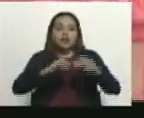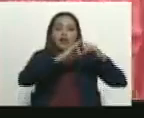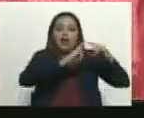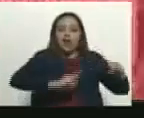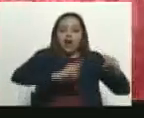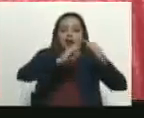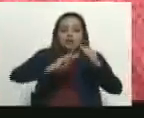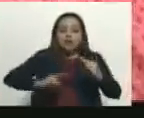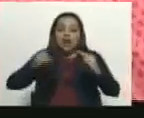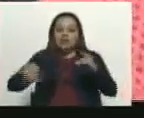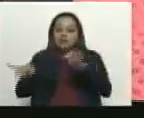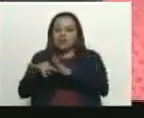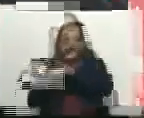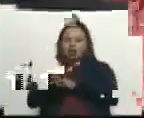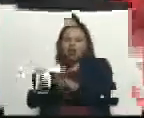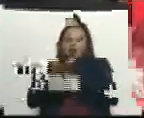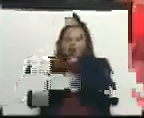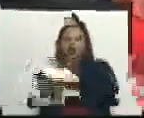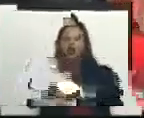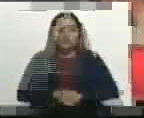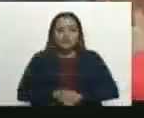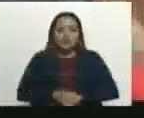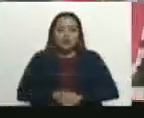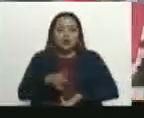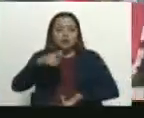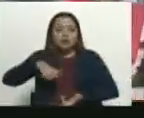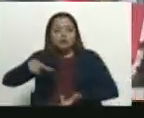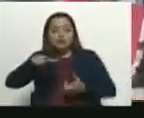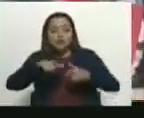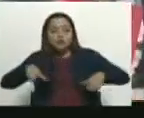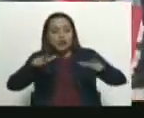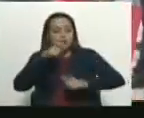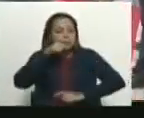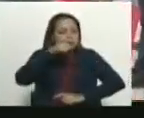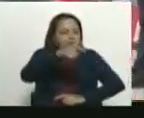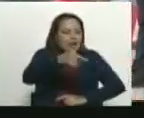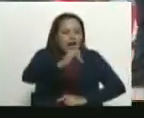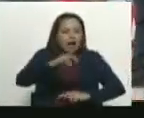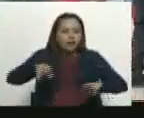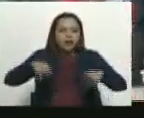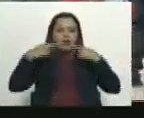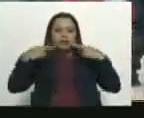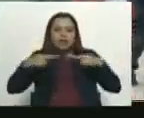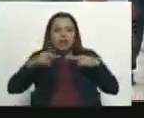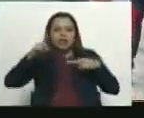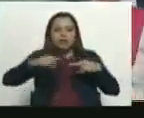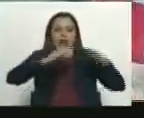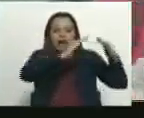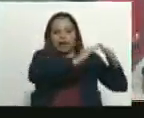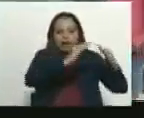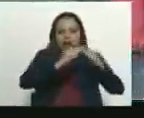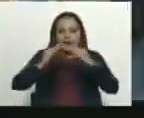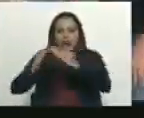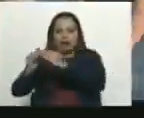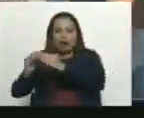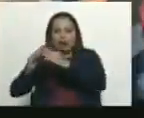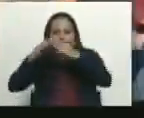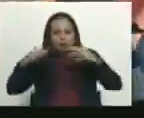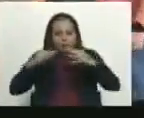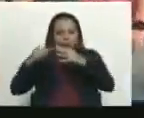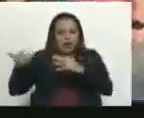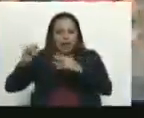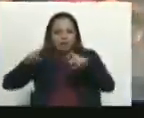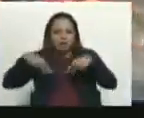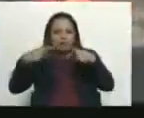allí al lado del río, bueno, el mirador, que es un mirador bellísimo, que tiene un restaurante, y las cabañas que estamos recuperándolas realmente de un